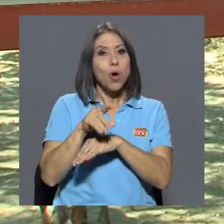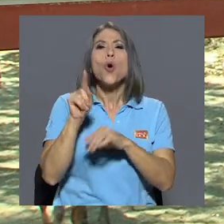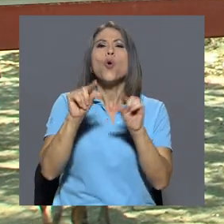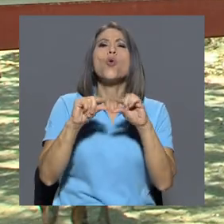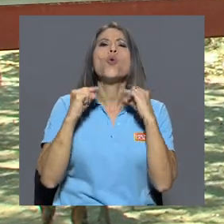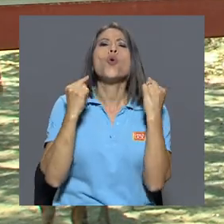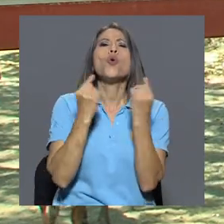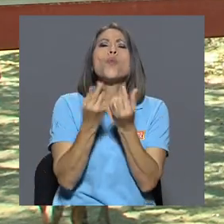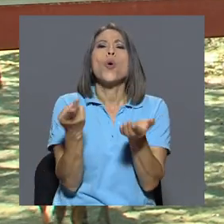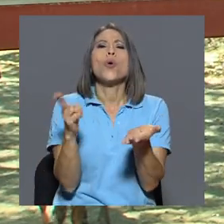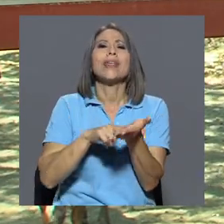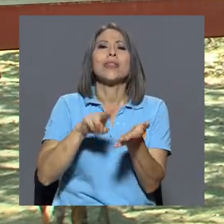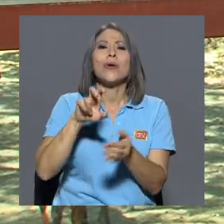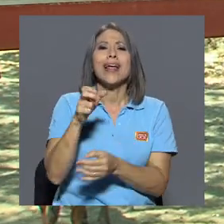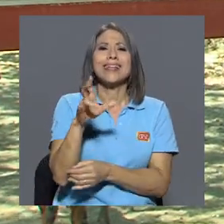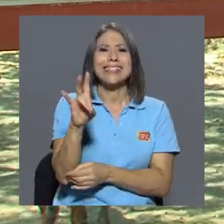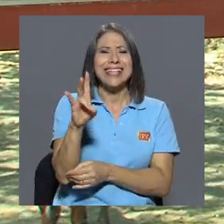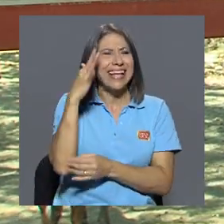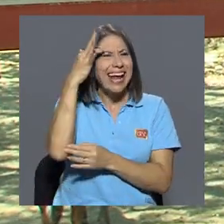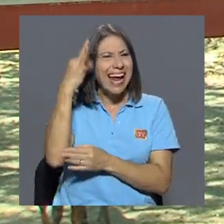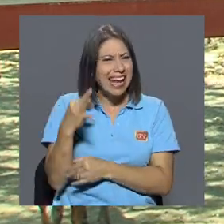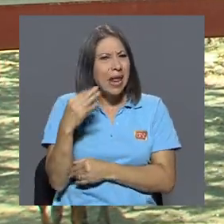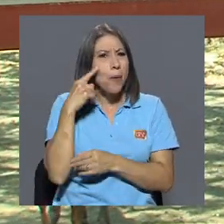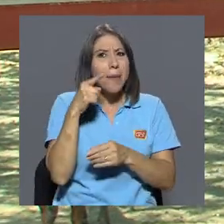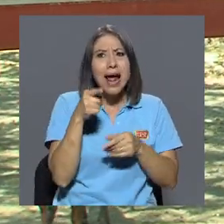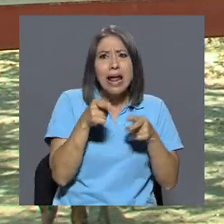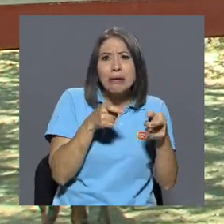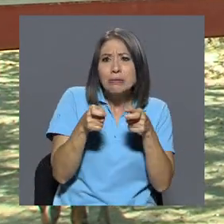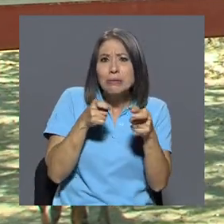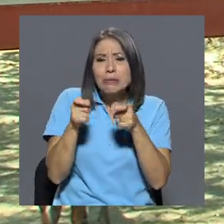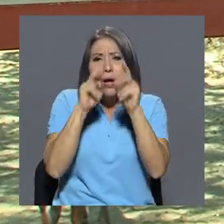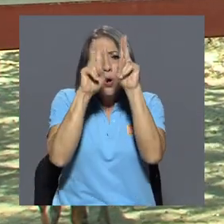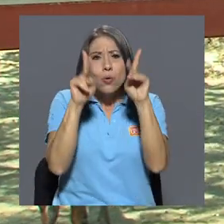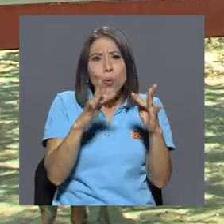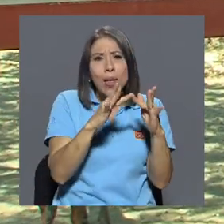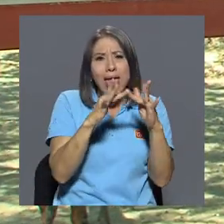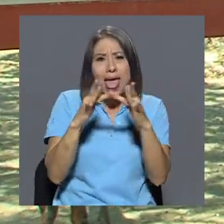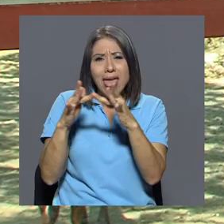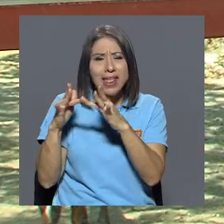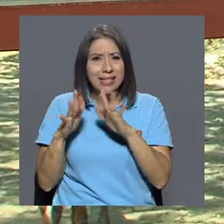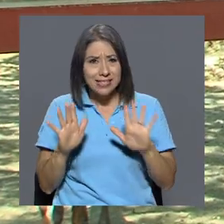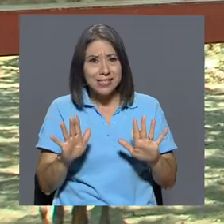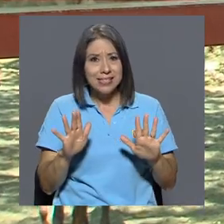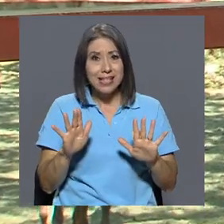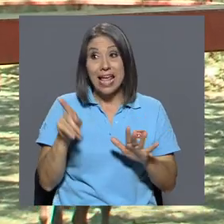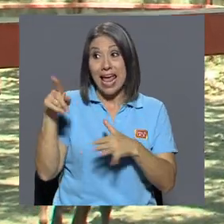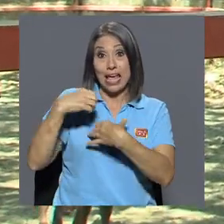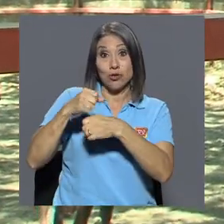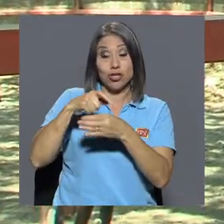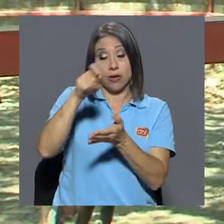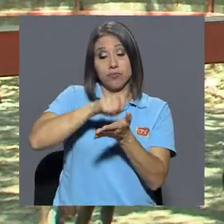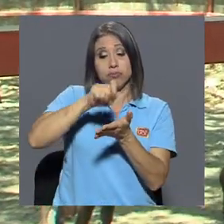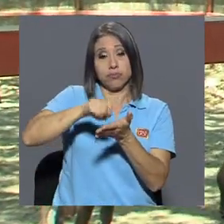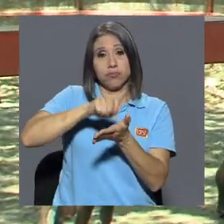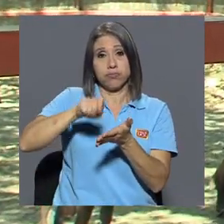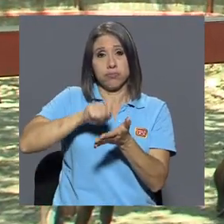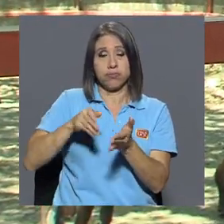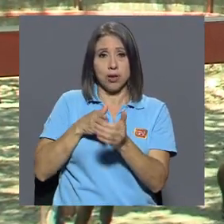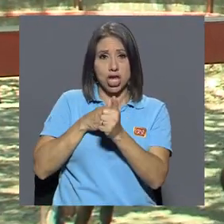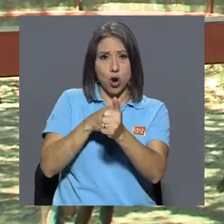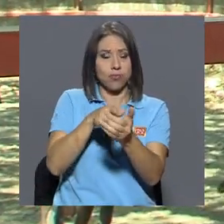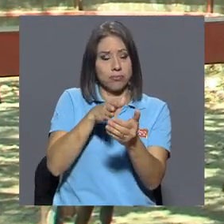Teletica, creo que para manejar las redes y todas esas cosas, hicieron un guión